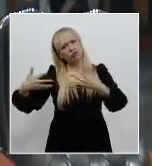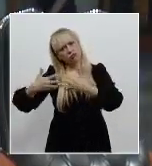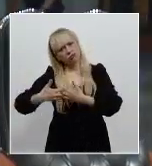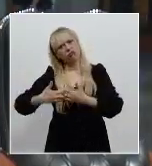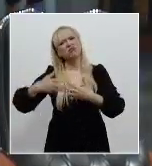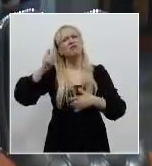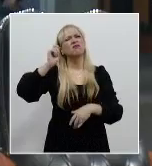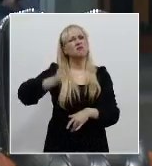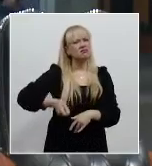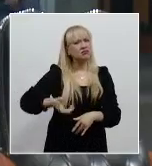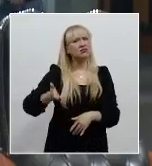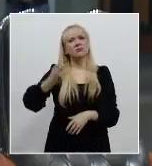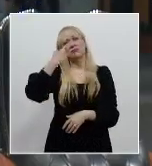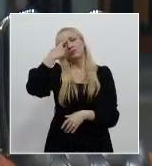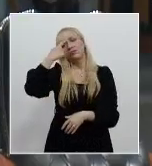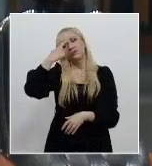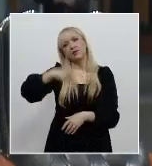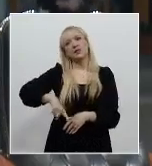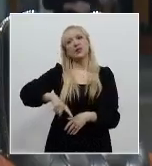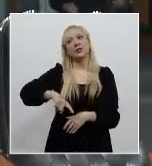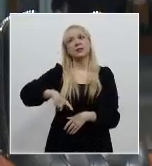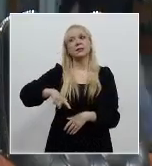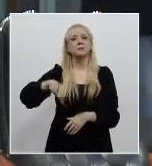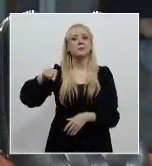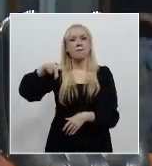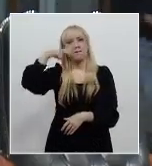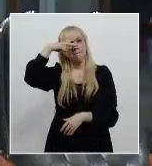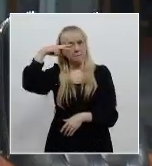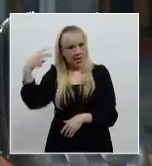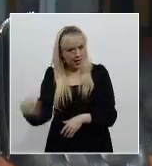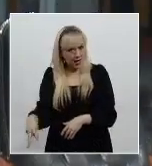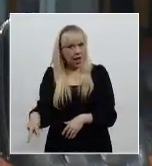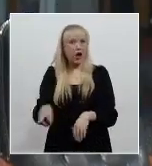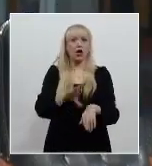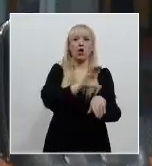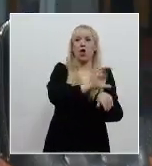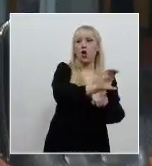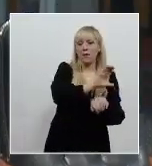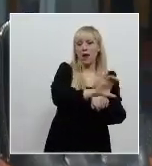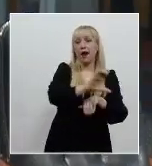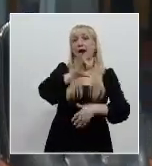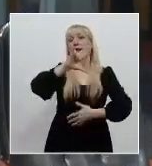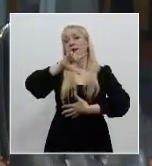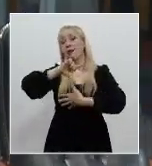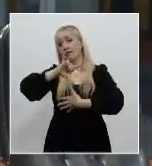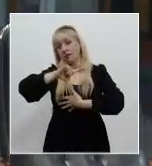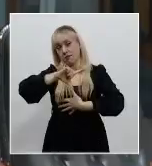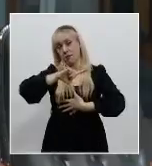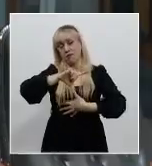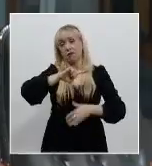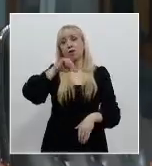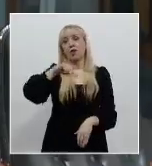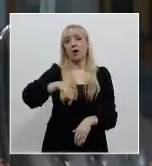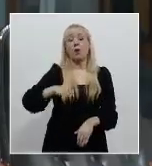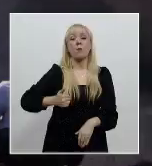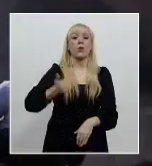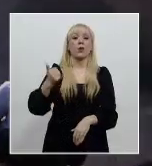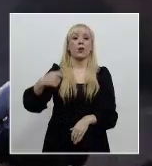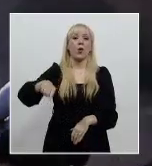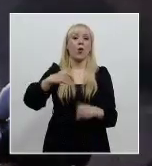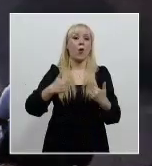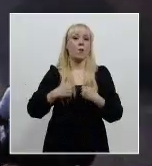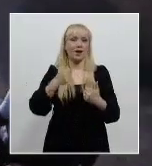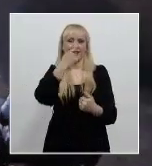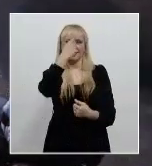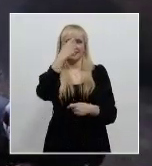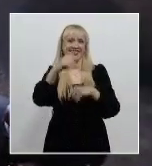contenidos de naturaleza tanto mexicana como colombiana y latinoamericana, y una oportunidad para nuestros jóvenes creativos.